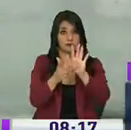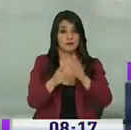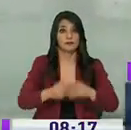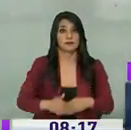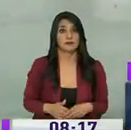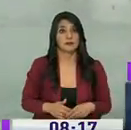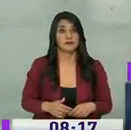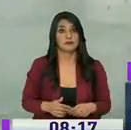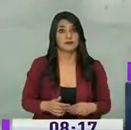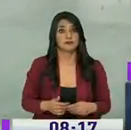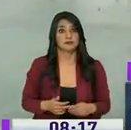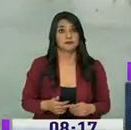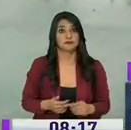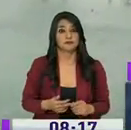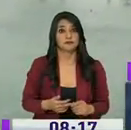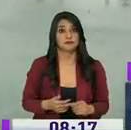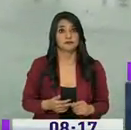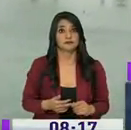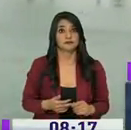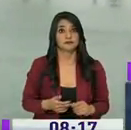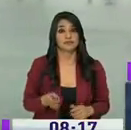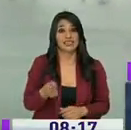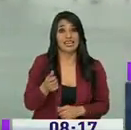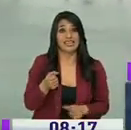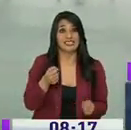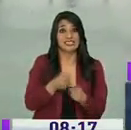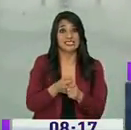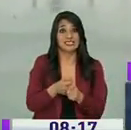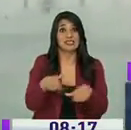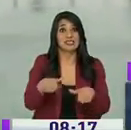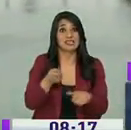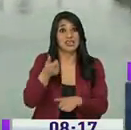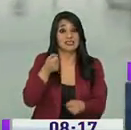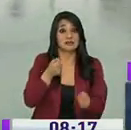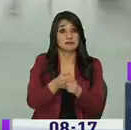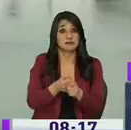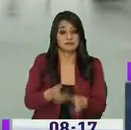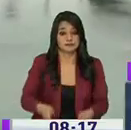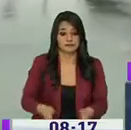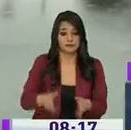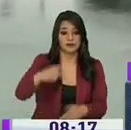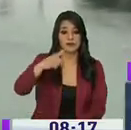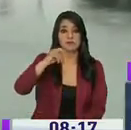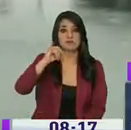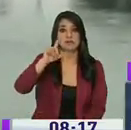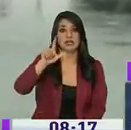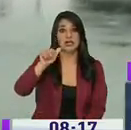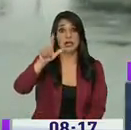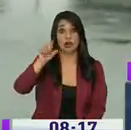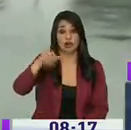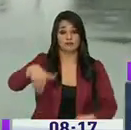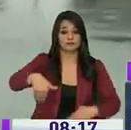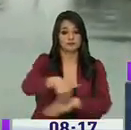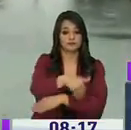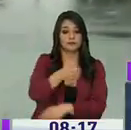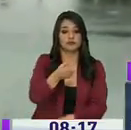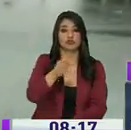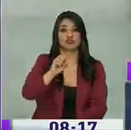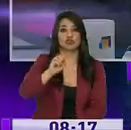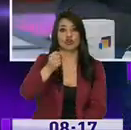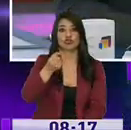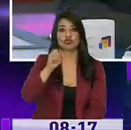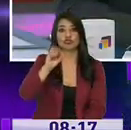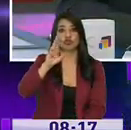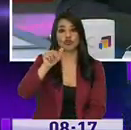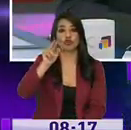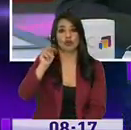que miren esos dos vehículos a punto de chocarse. Aquí en la intersección de las calles Pílalo y Sosoranga es imperante que las autoridades por